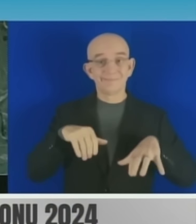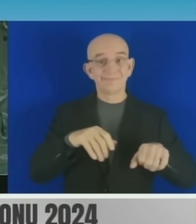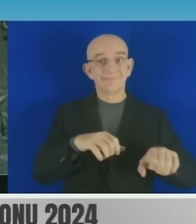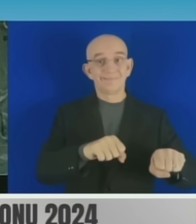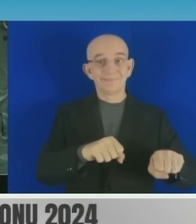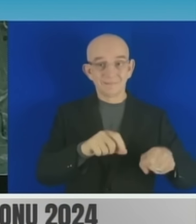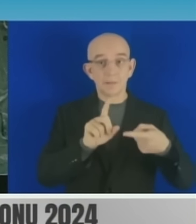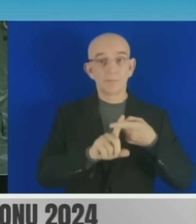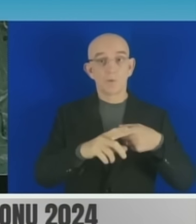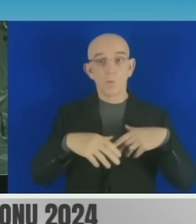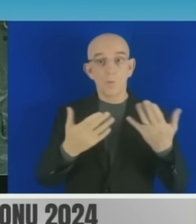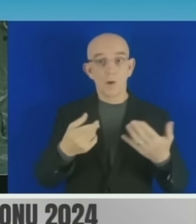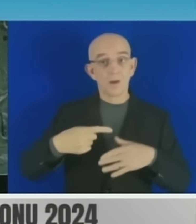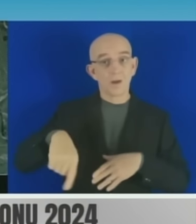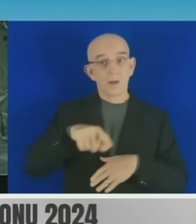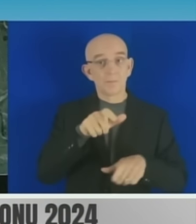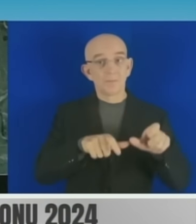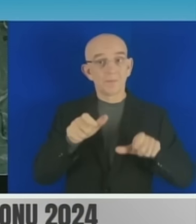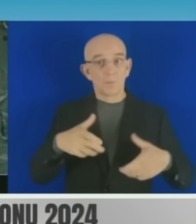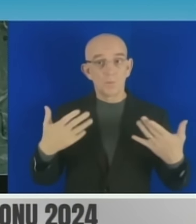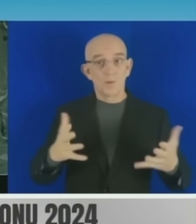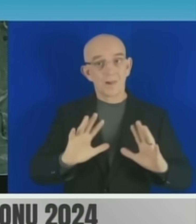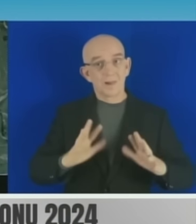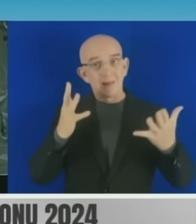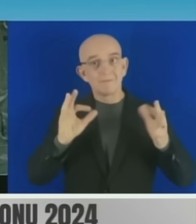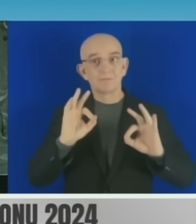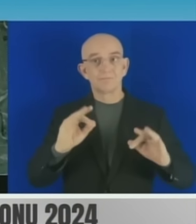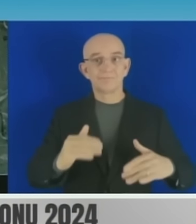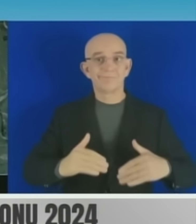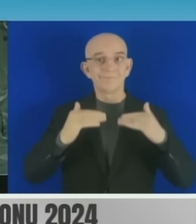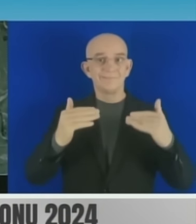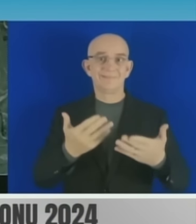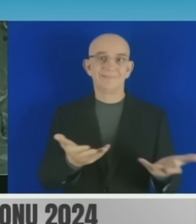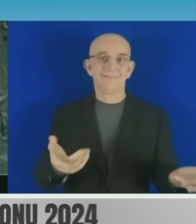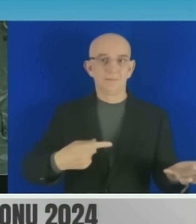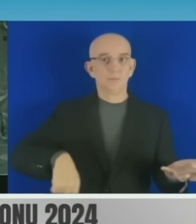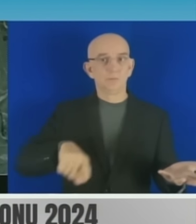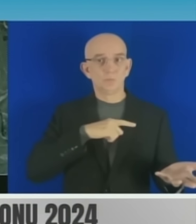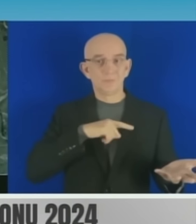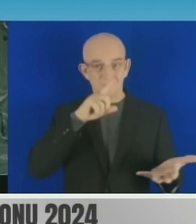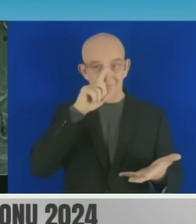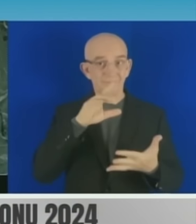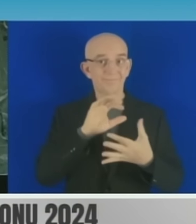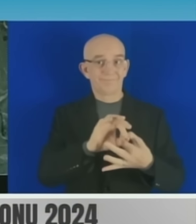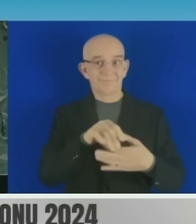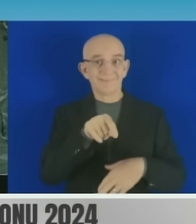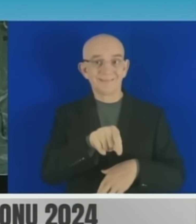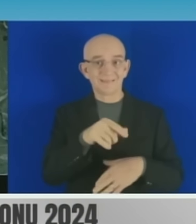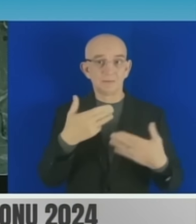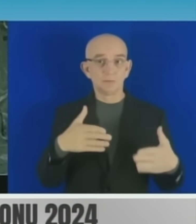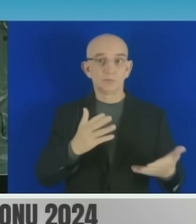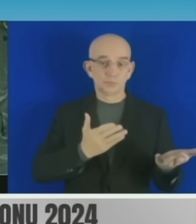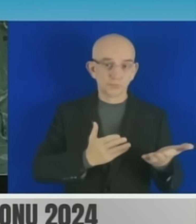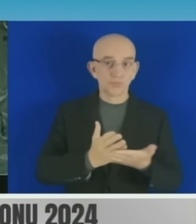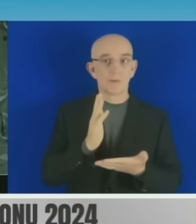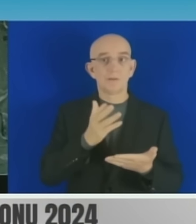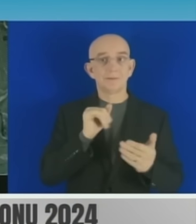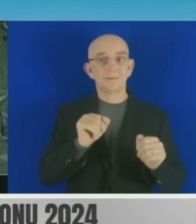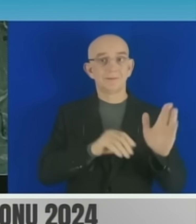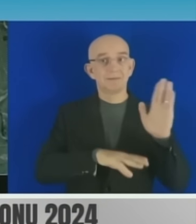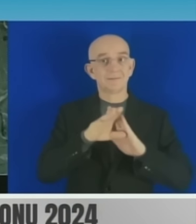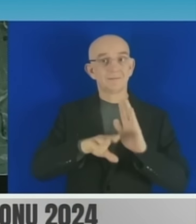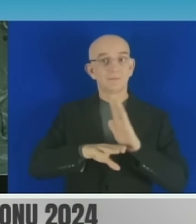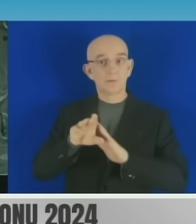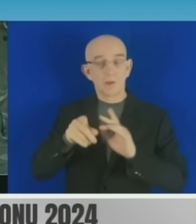que el derecho al desarrollo debe ser el motor y el objeto de nuestra organización. Nuestro futuro depende de garantizar que nuestras naciones,